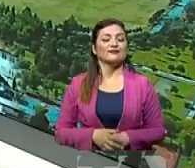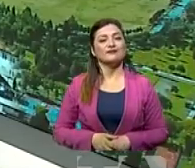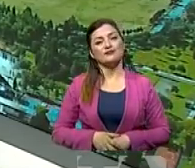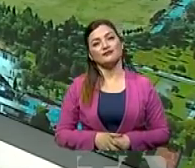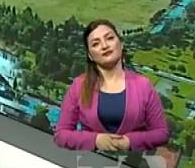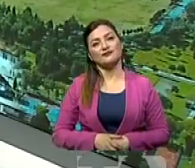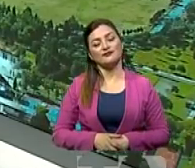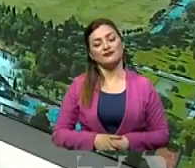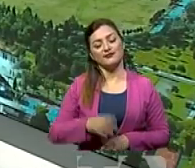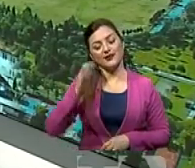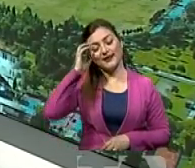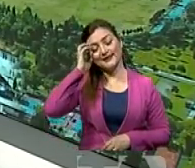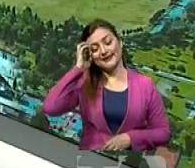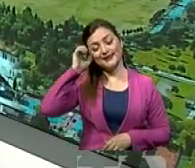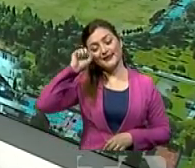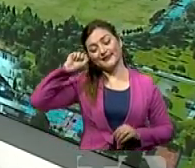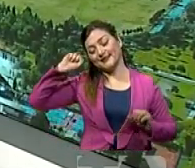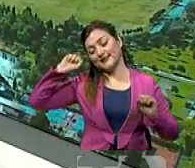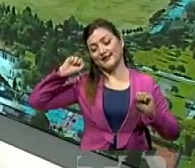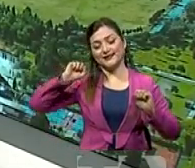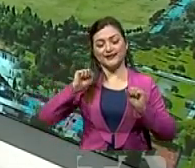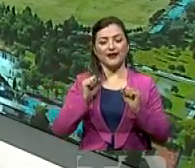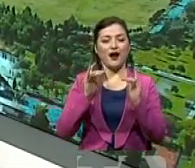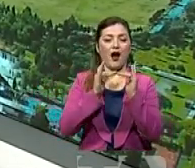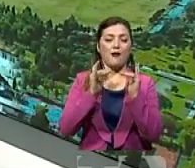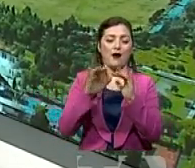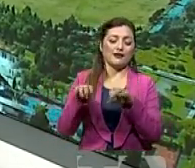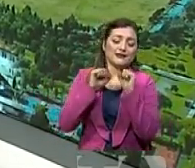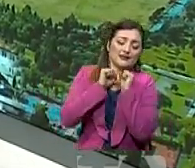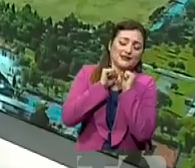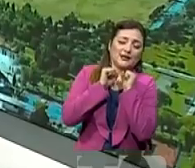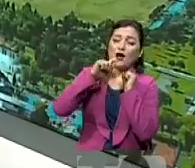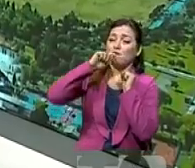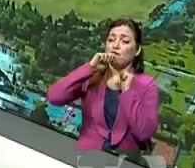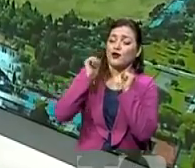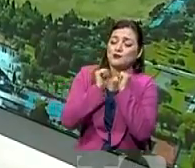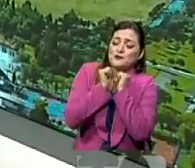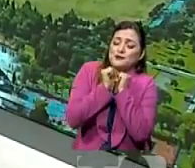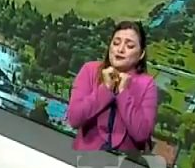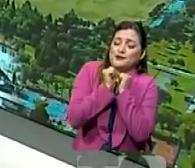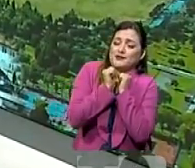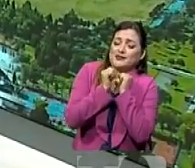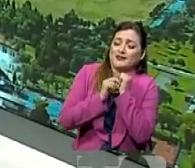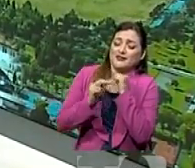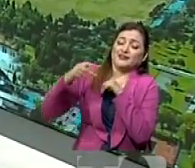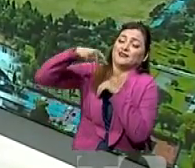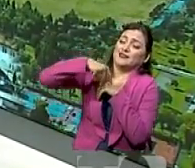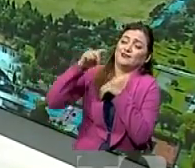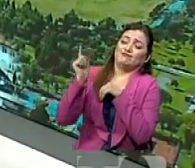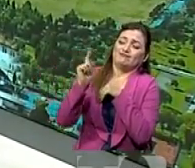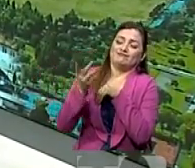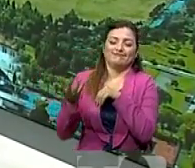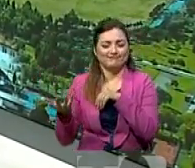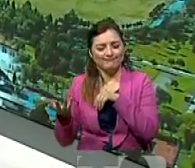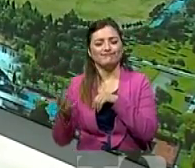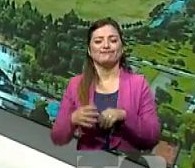pereza a un lado. Uno a veces está calientito en la cama, no se quiere levantar, sobre todo con los fríos que ha hecho y está últimamente. Y aplaza esa